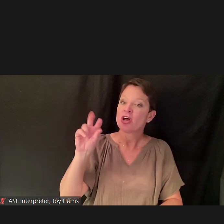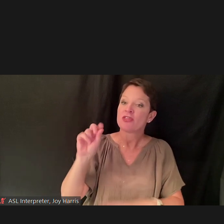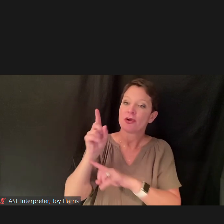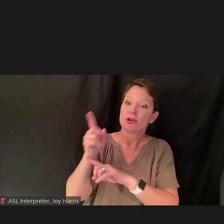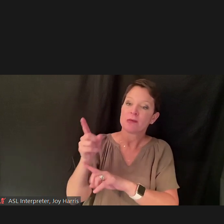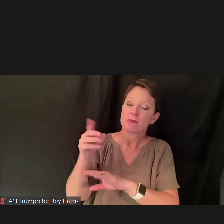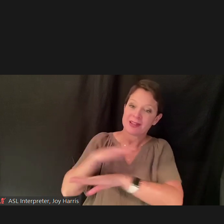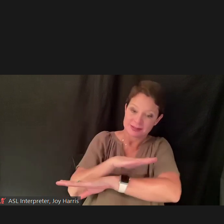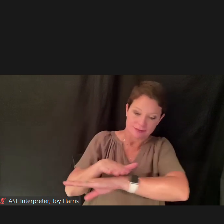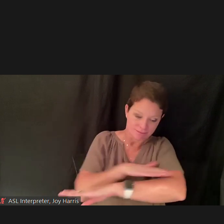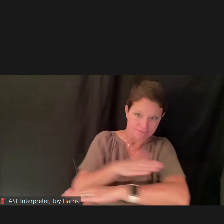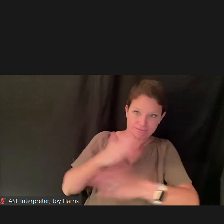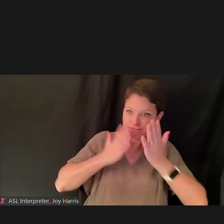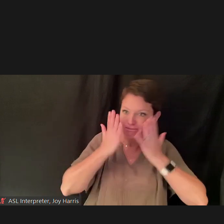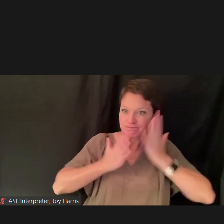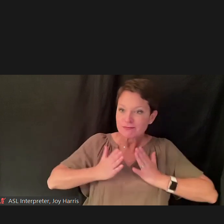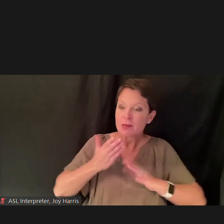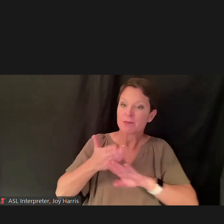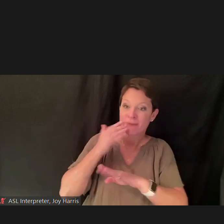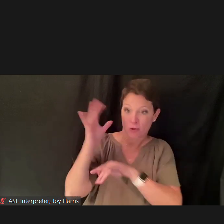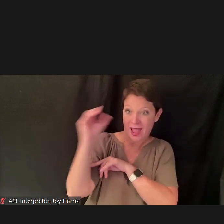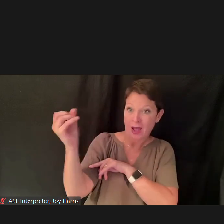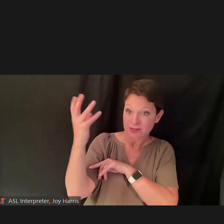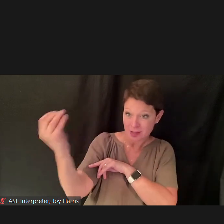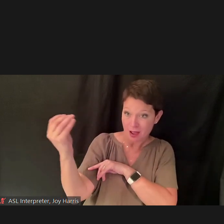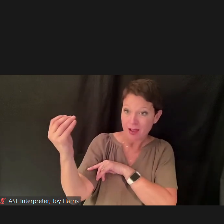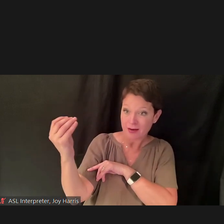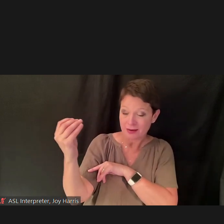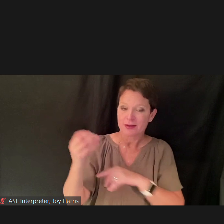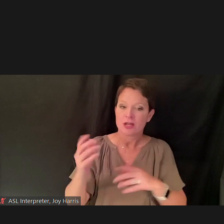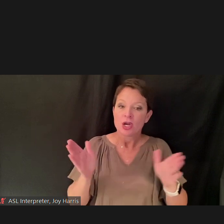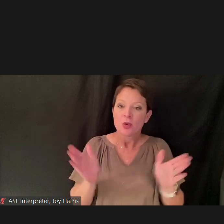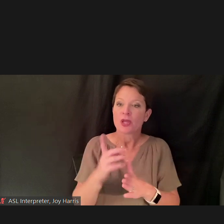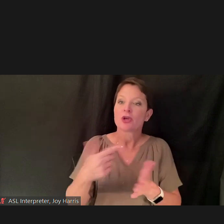es factor de protección solar.